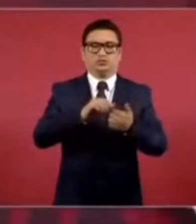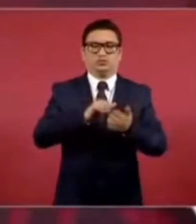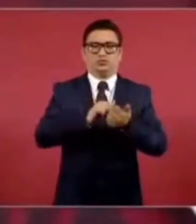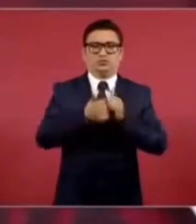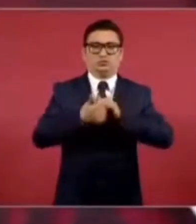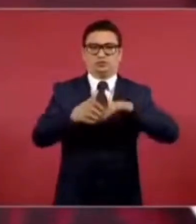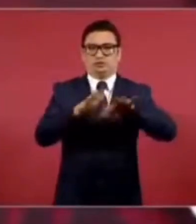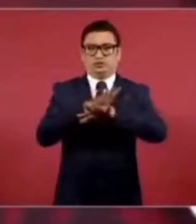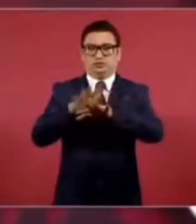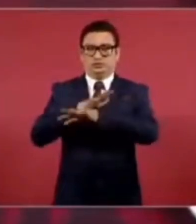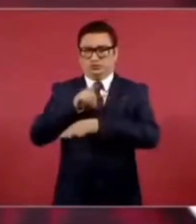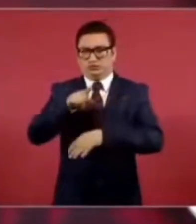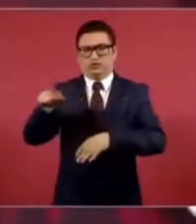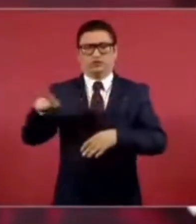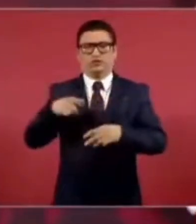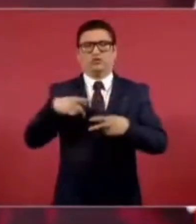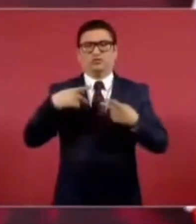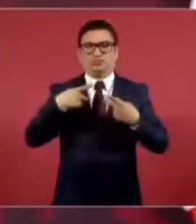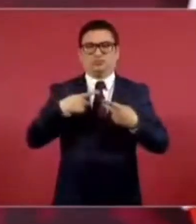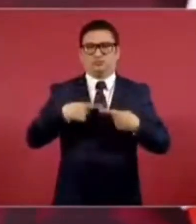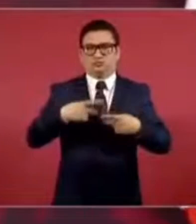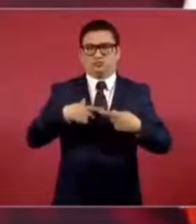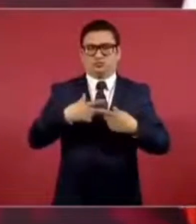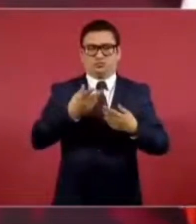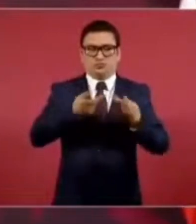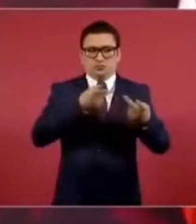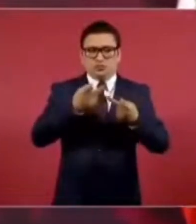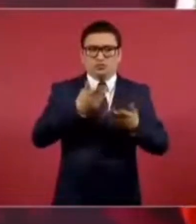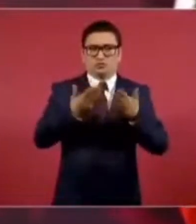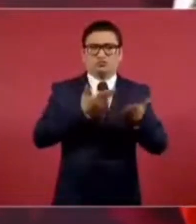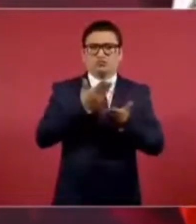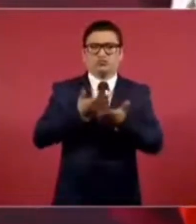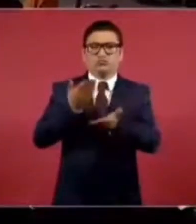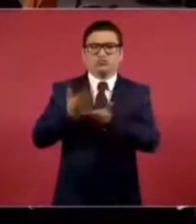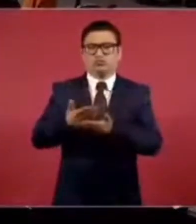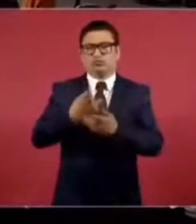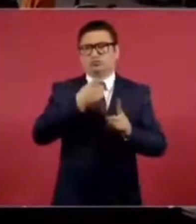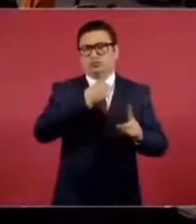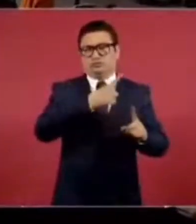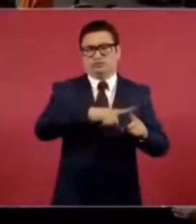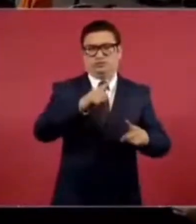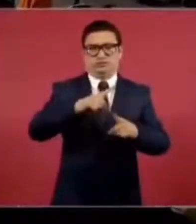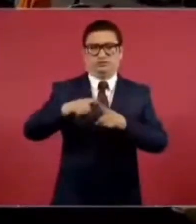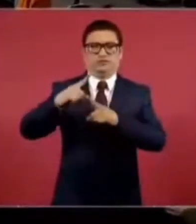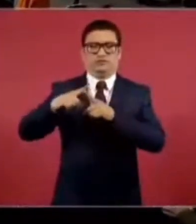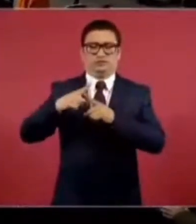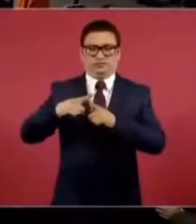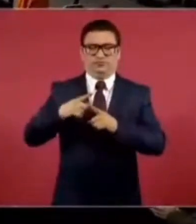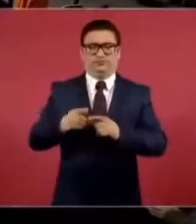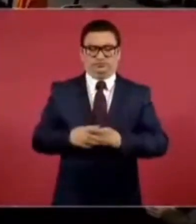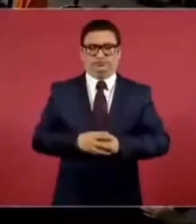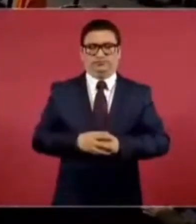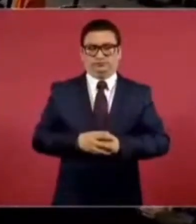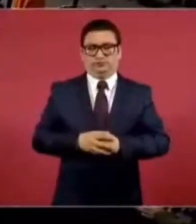transformación distintas propuestas por los